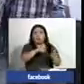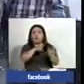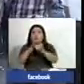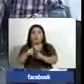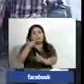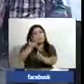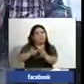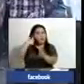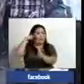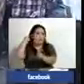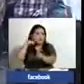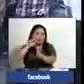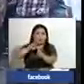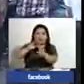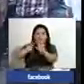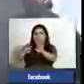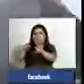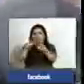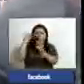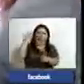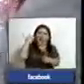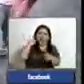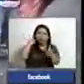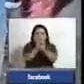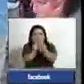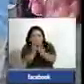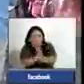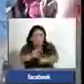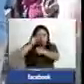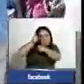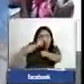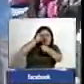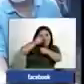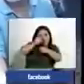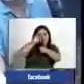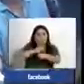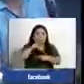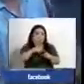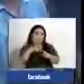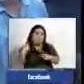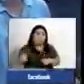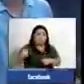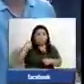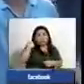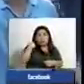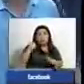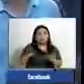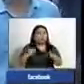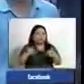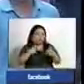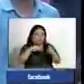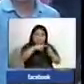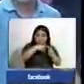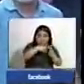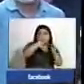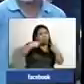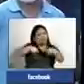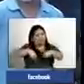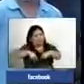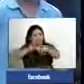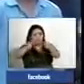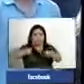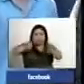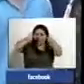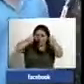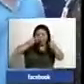39, acusados de desórdenes públicos, apología del delito y desobediencia de particulares, continúan el proceso judicial